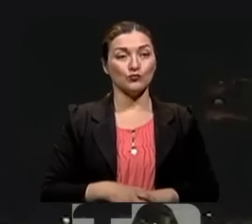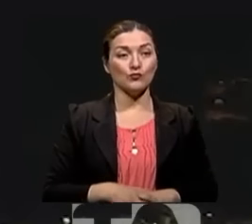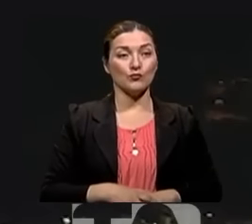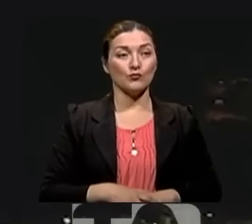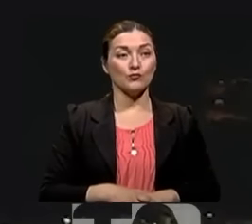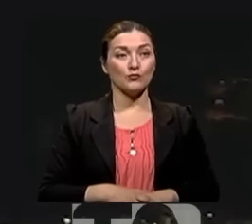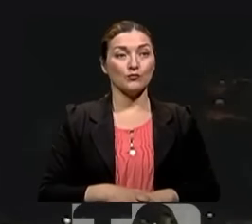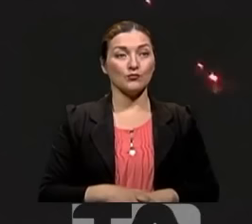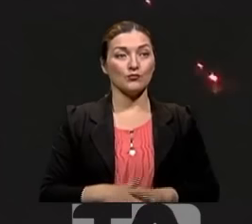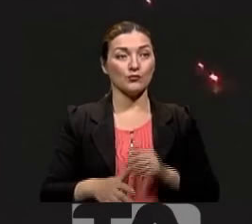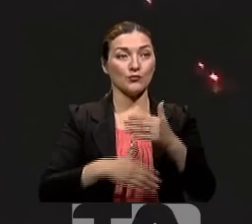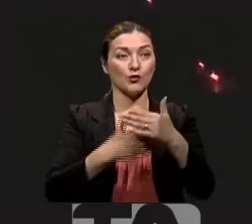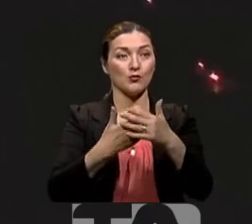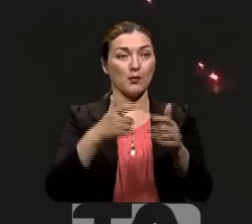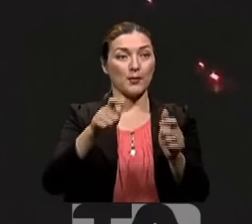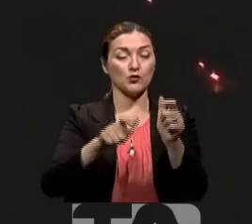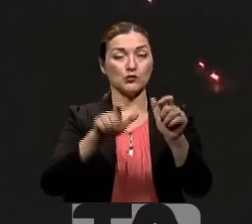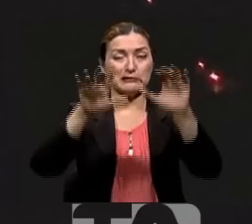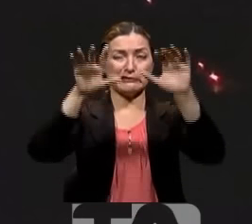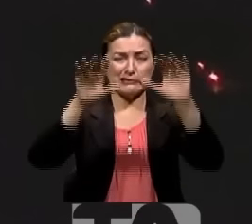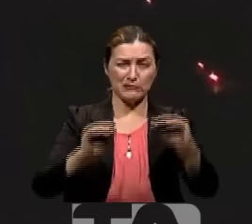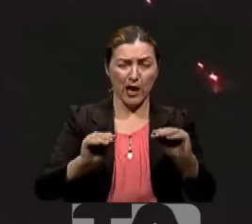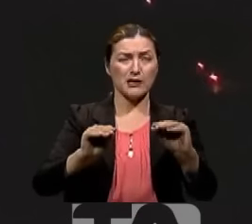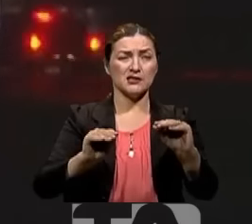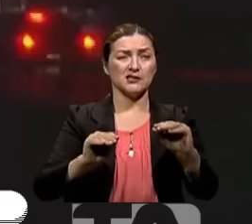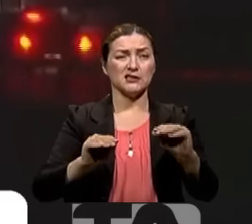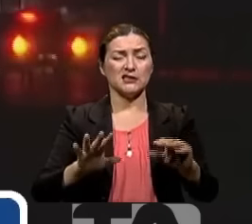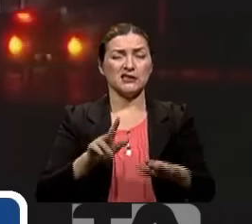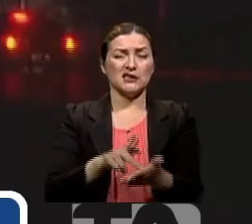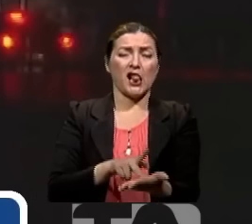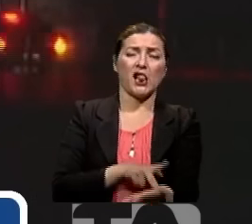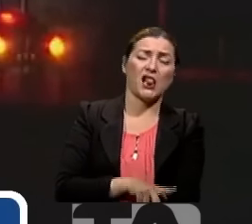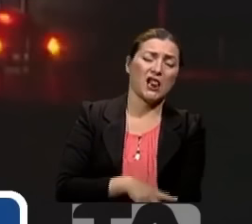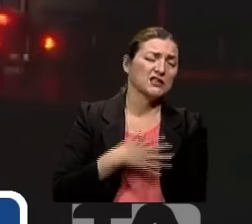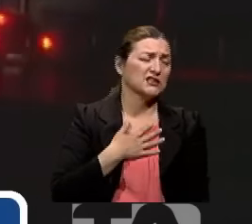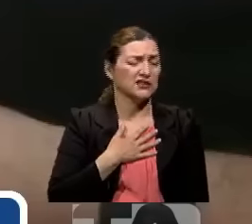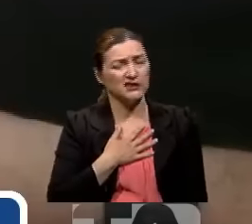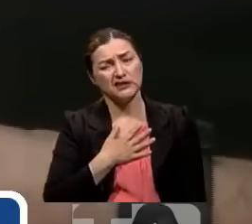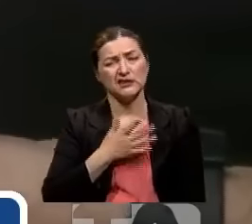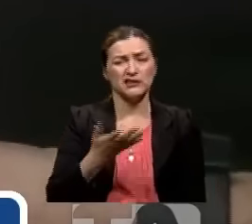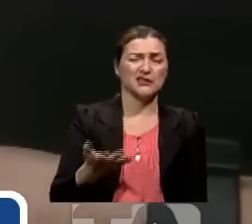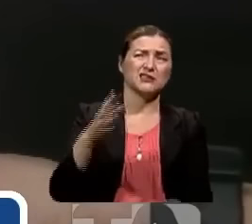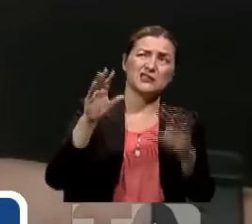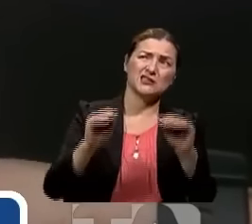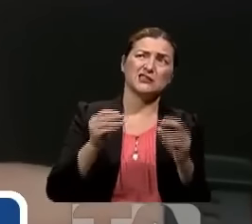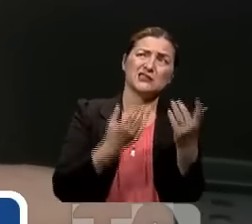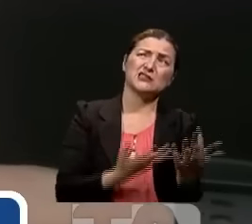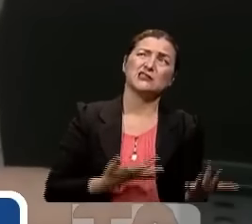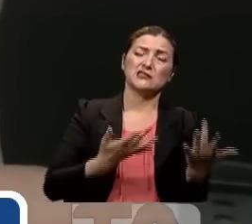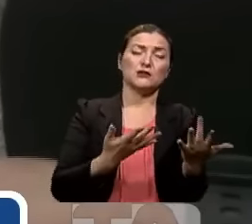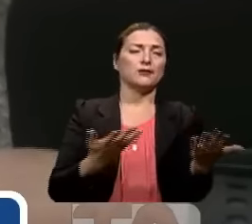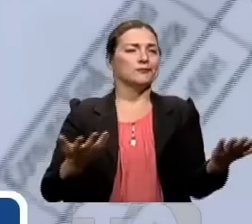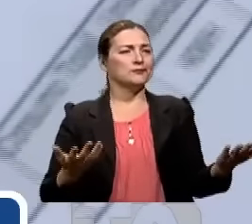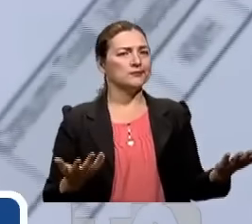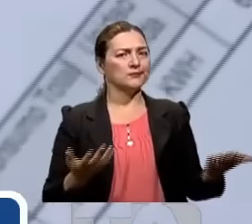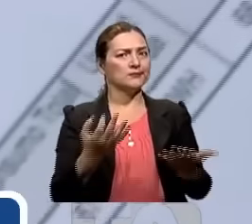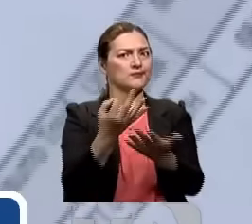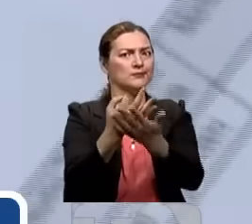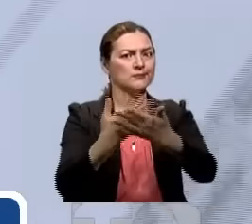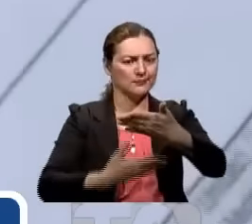Mientras los ciudadanos se adaptan a los cambios que generan los racionamientos eléctricos, los recibos de luz no solo siguen